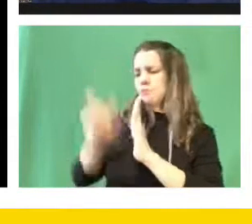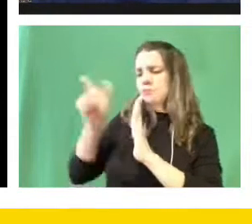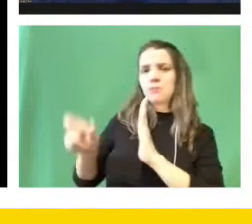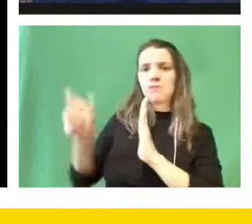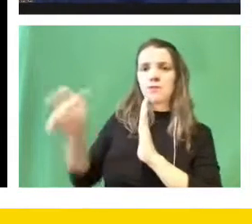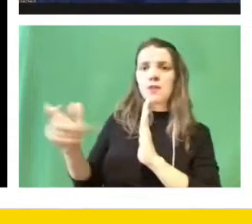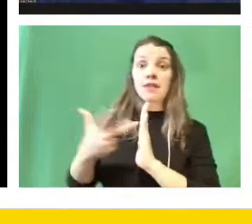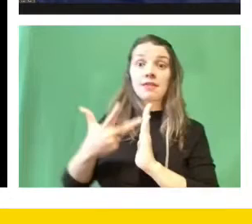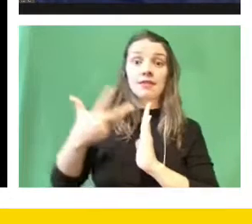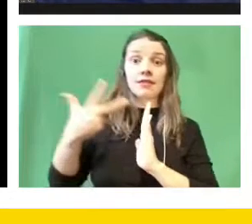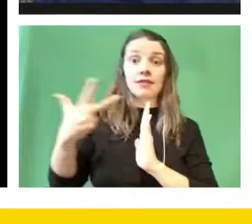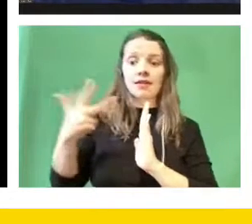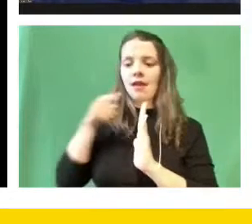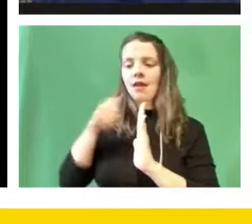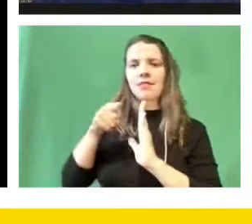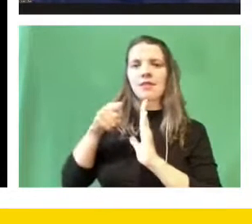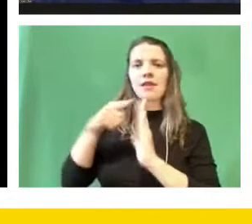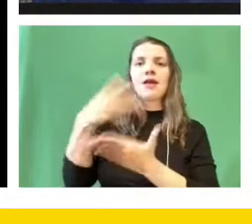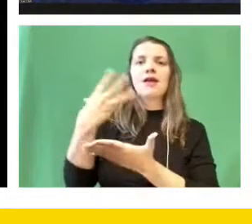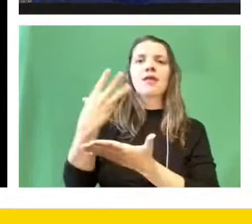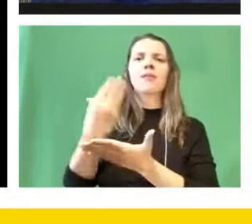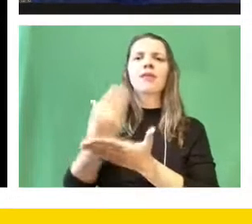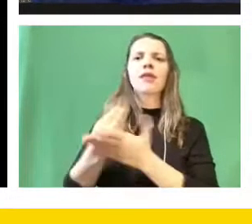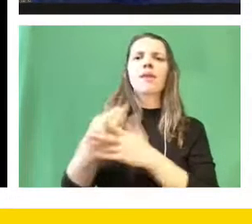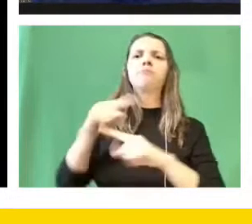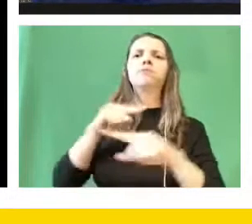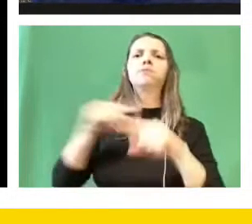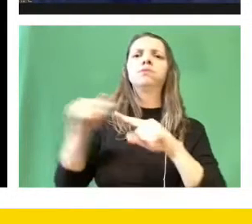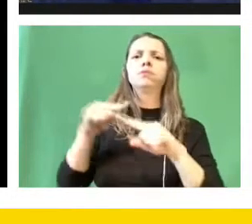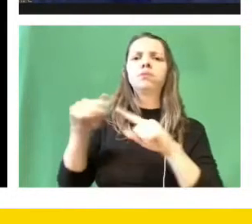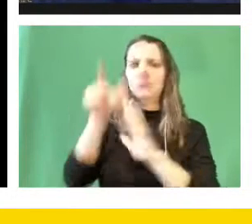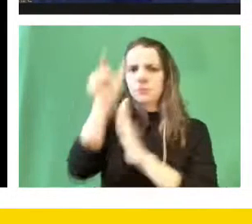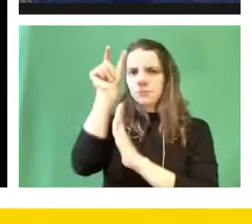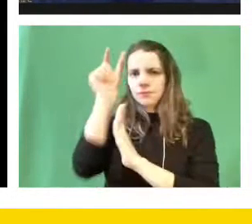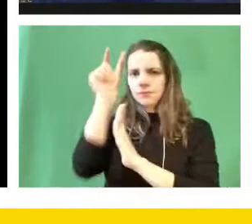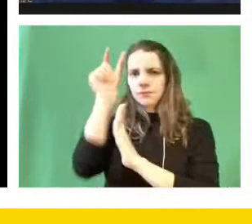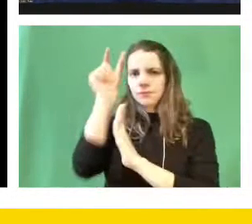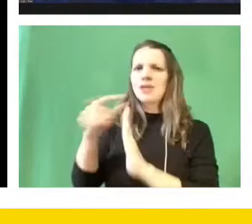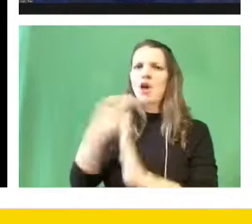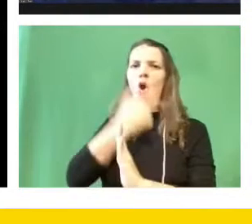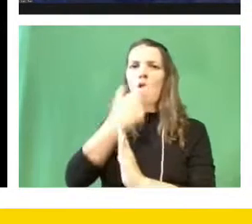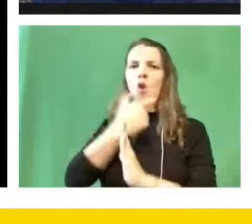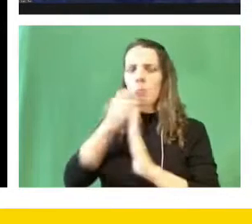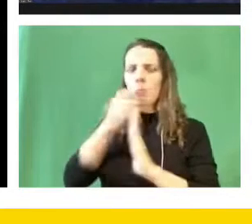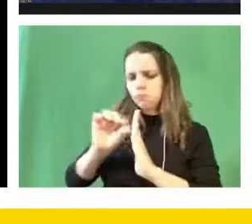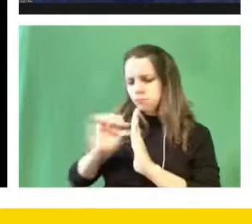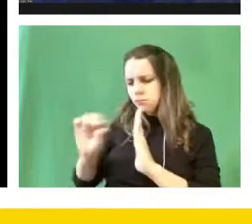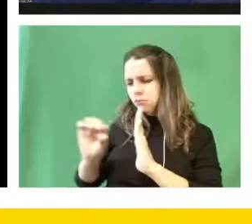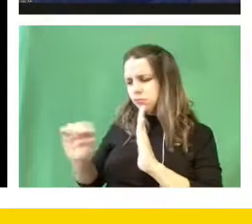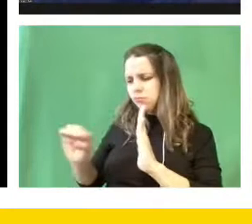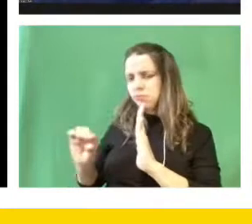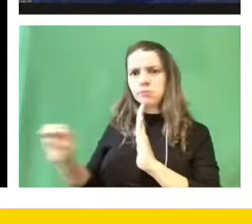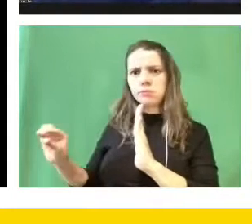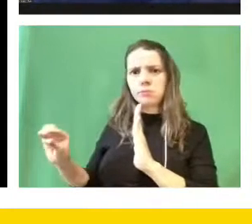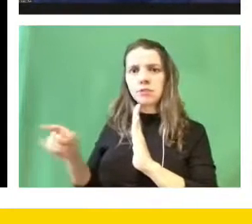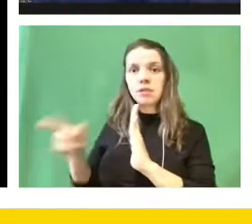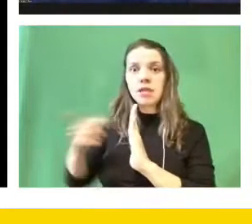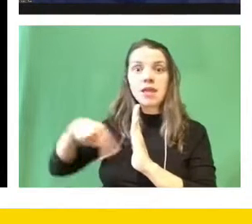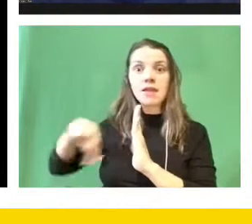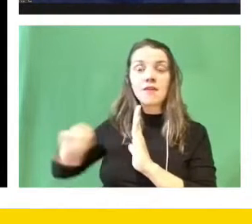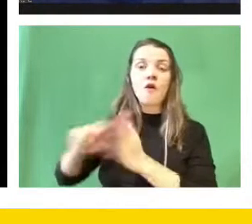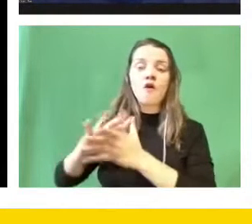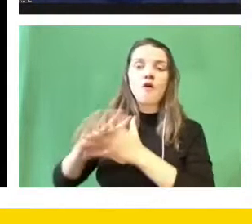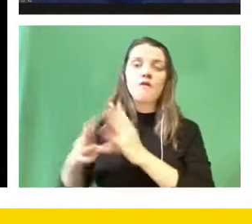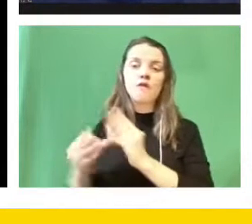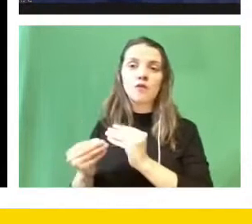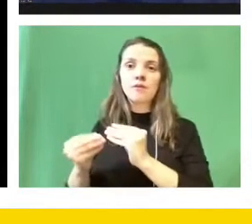responsabilidades. Sin embargo, lo importante, y lo que está destacado en rojo en esta lámina, es que abajo hay un plan para la reducción de riesgos de desastre, y